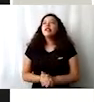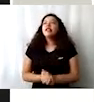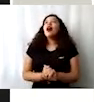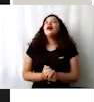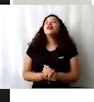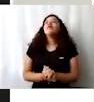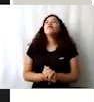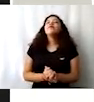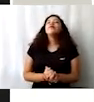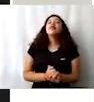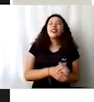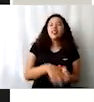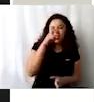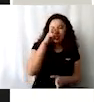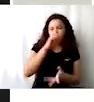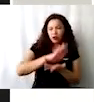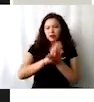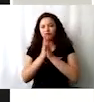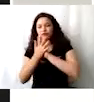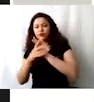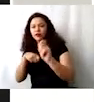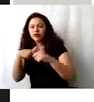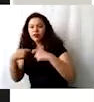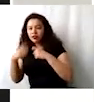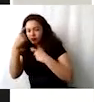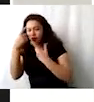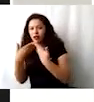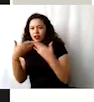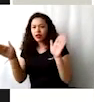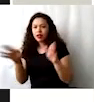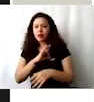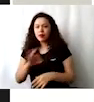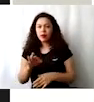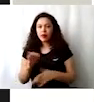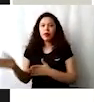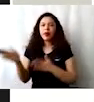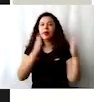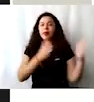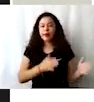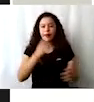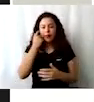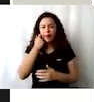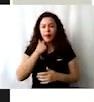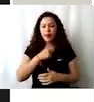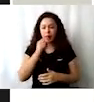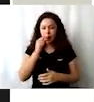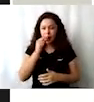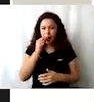flexible, ese sistema que nos va a permitir ser abierto? Déjenme pasar a la siguiente.